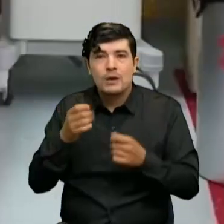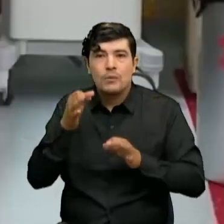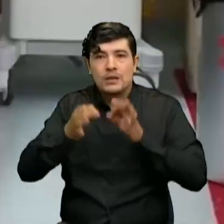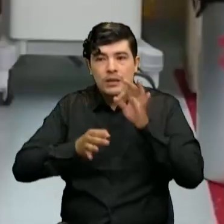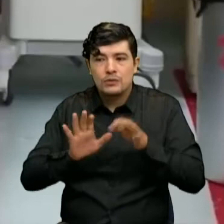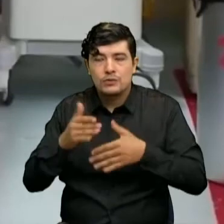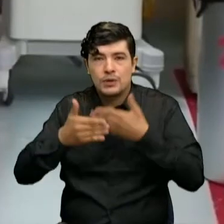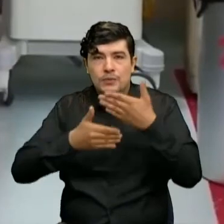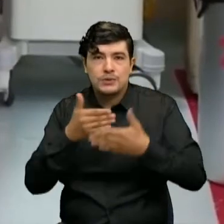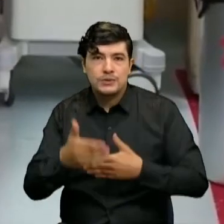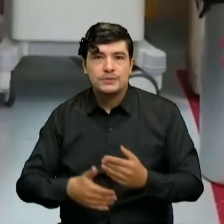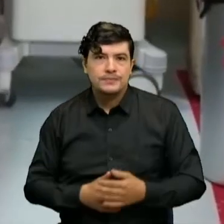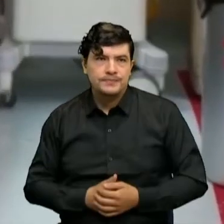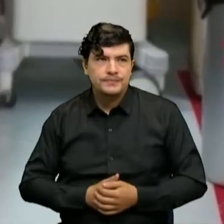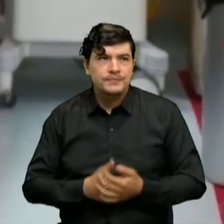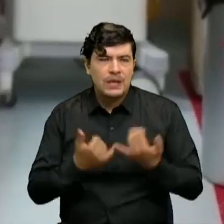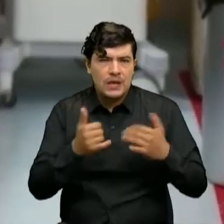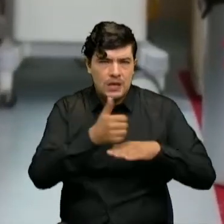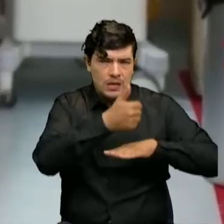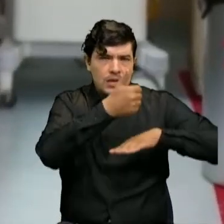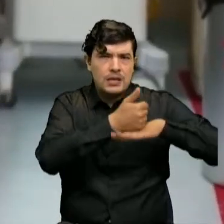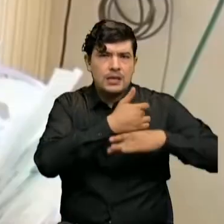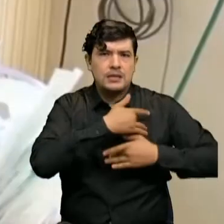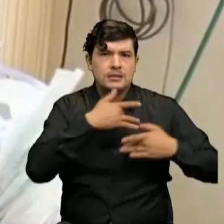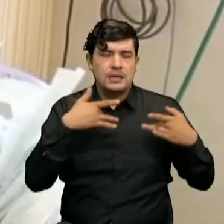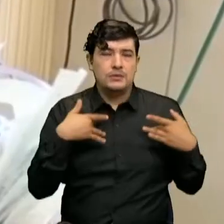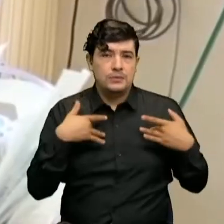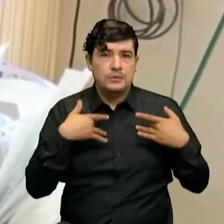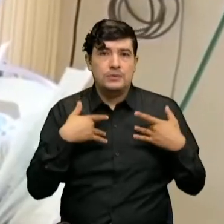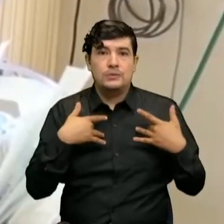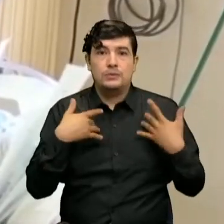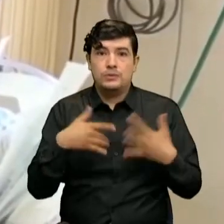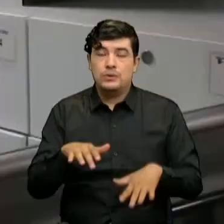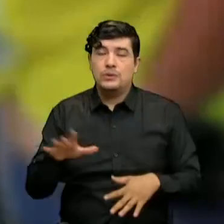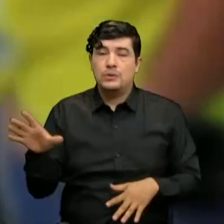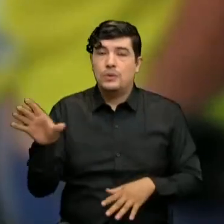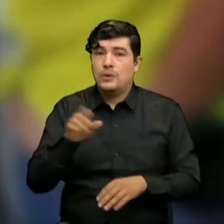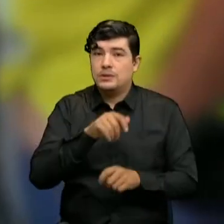seguridad. Según las autoridades de salud, nadie está exento de contagiarse del COVID-19.